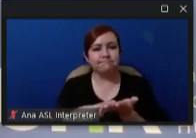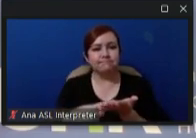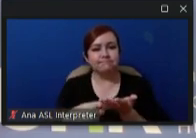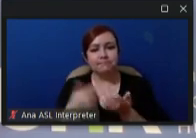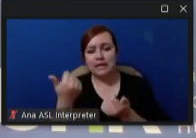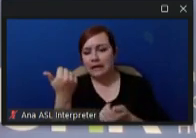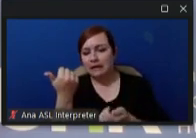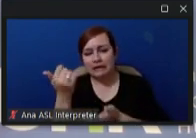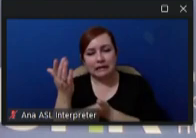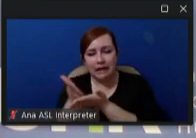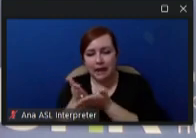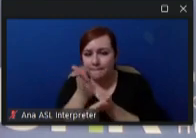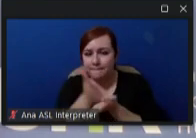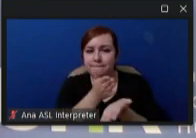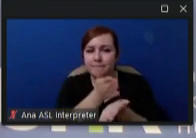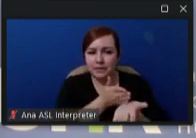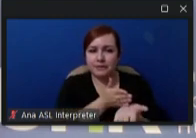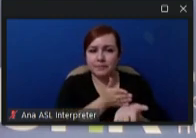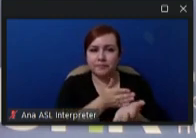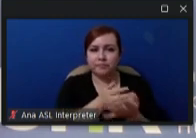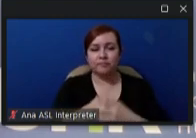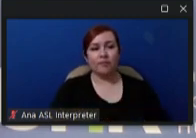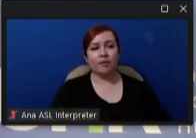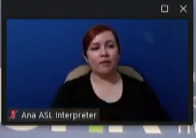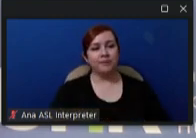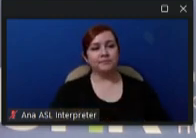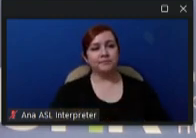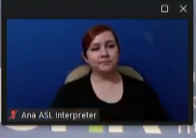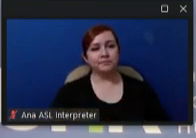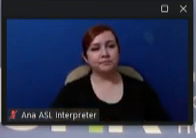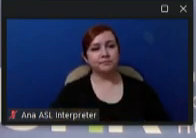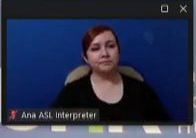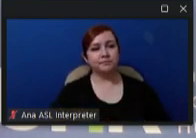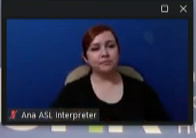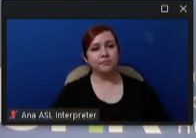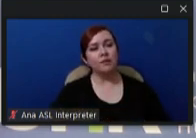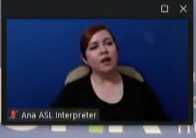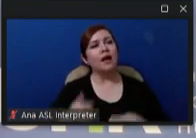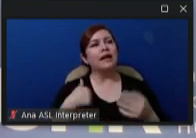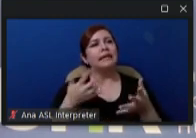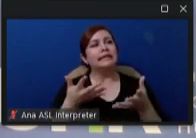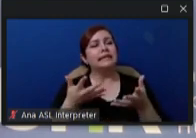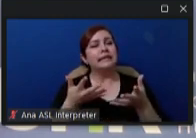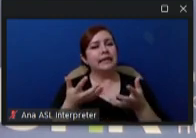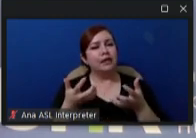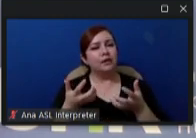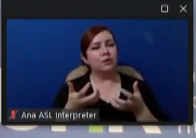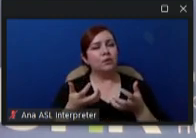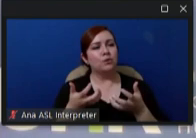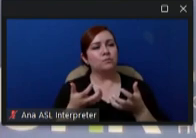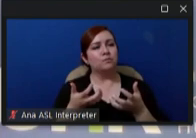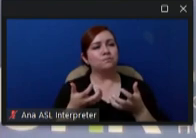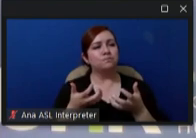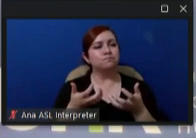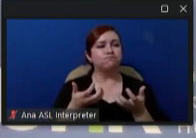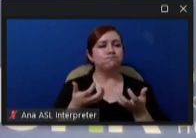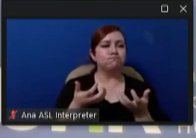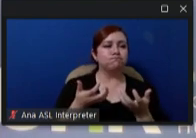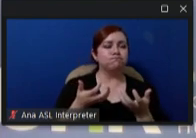partes. Yo quiero destacar de una manera muy especial que en esta